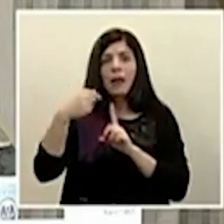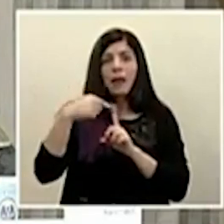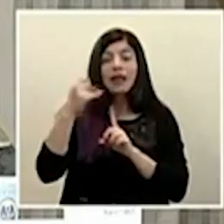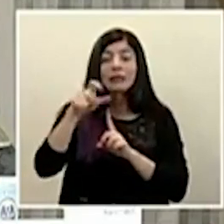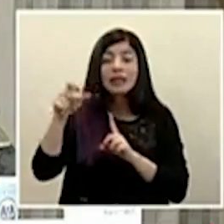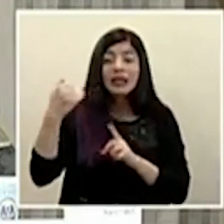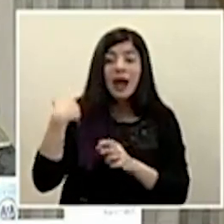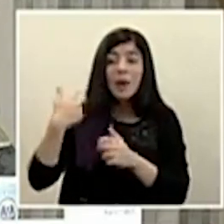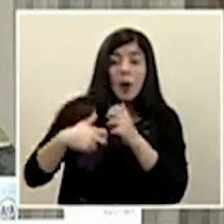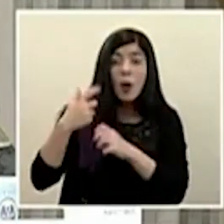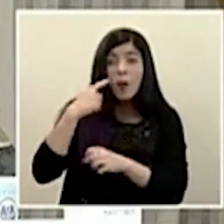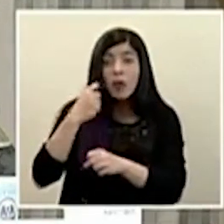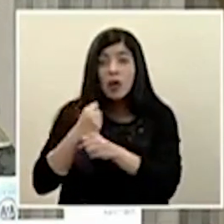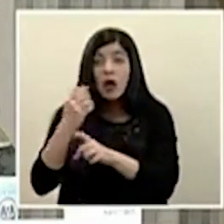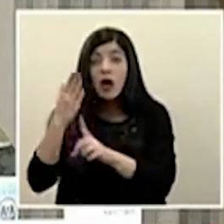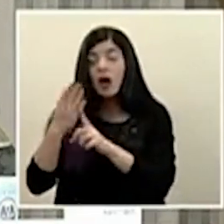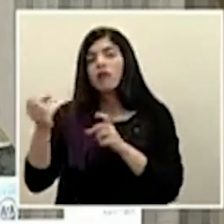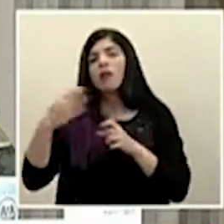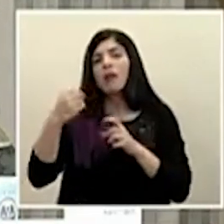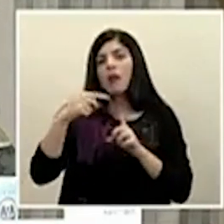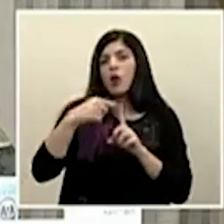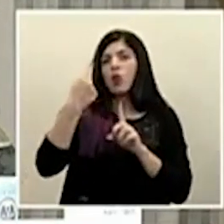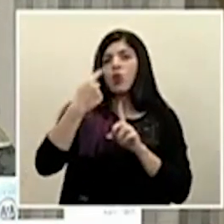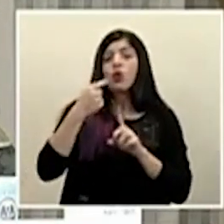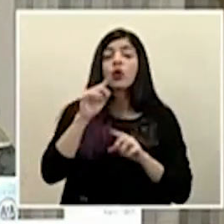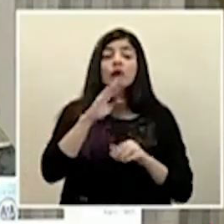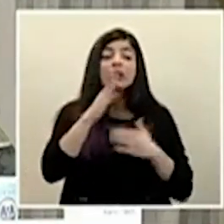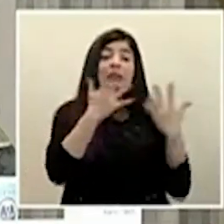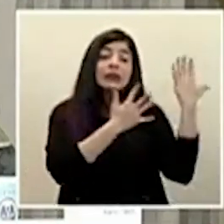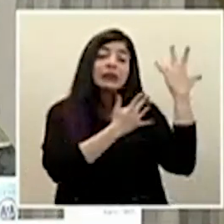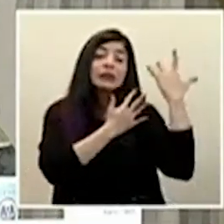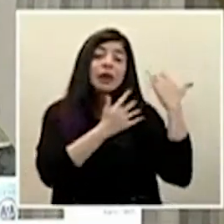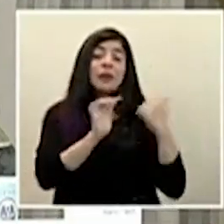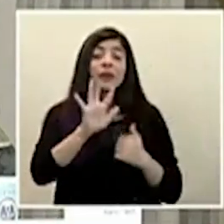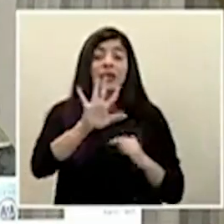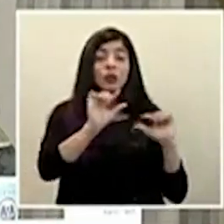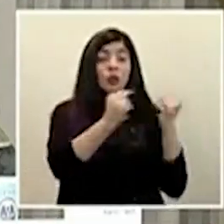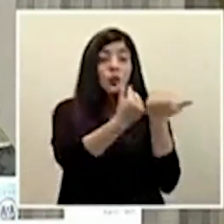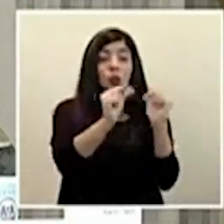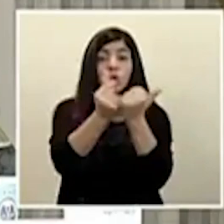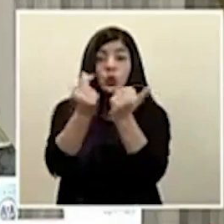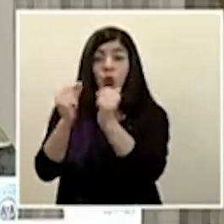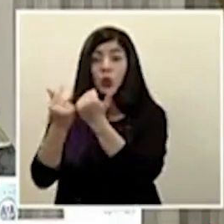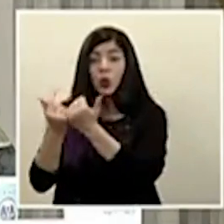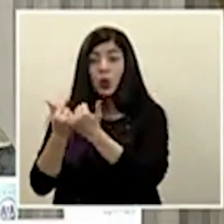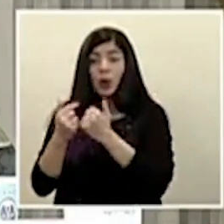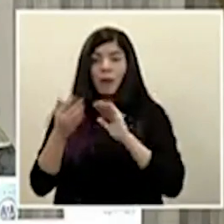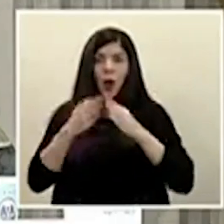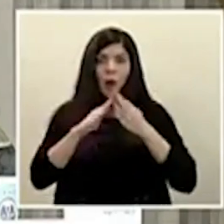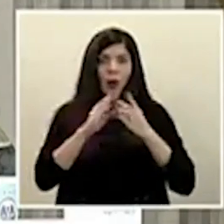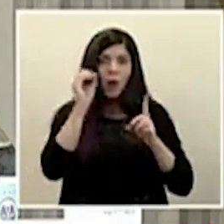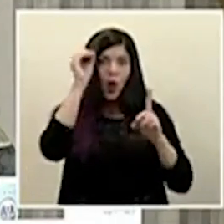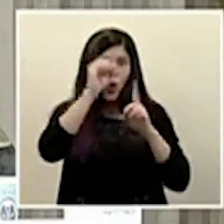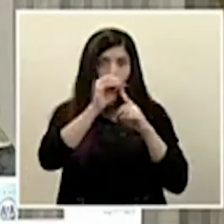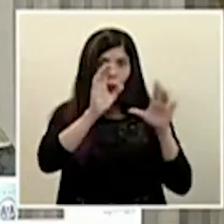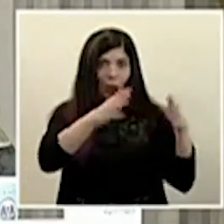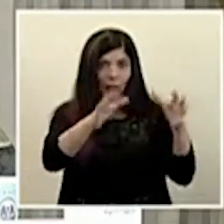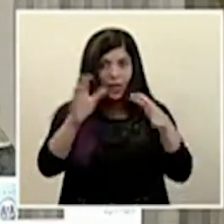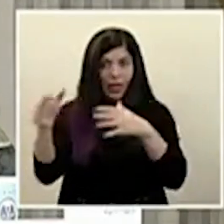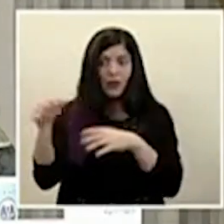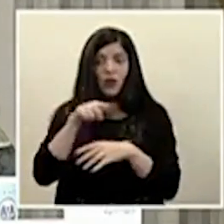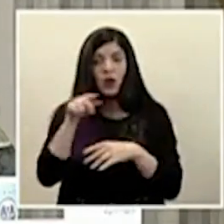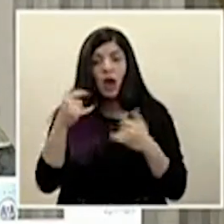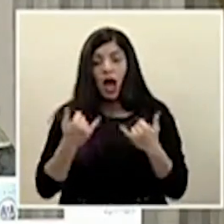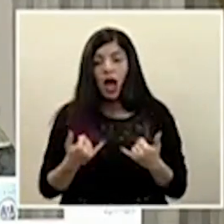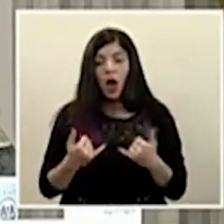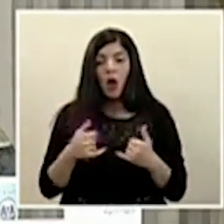Esperamos estar atendiendo de todos los 5 grupos de población objetivo a los cuales se está